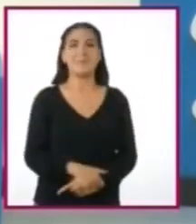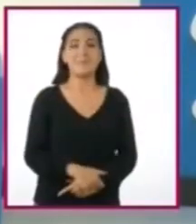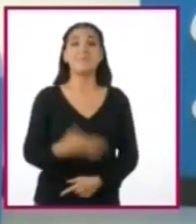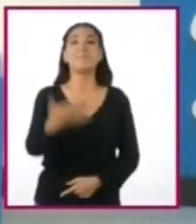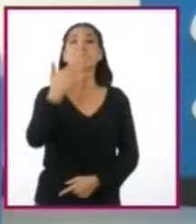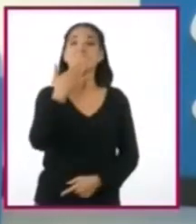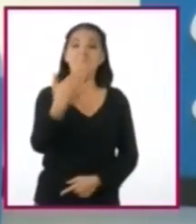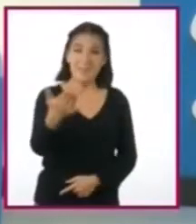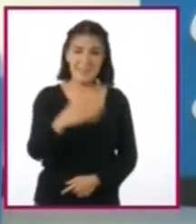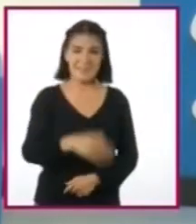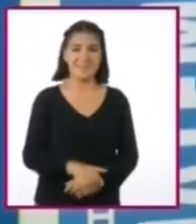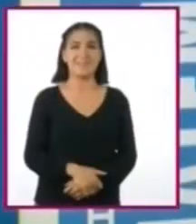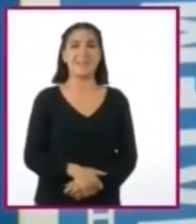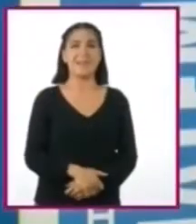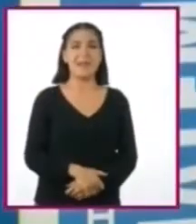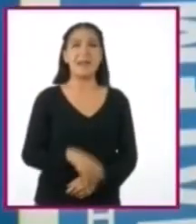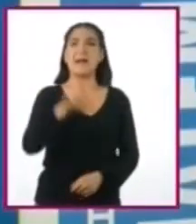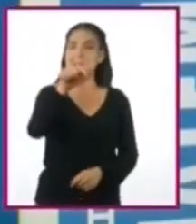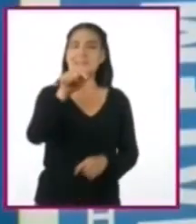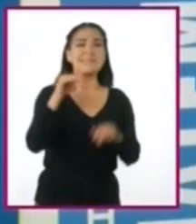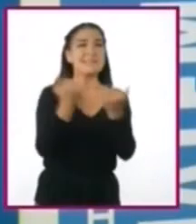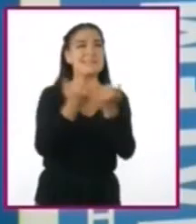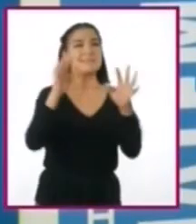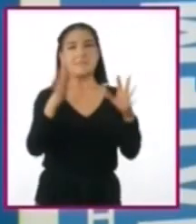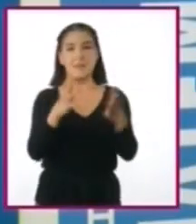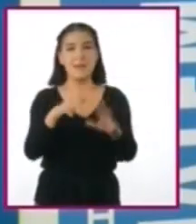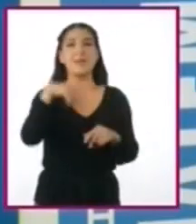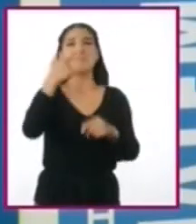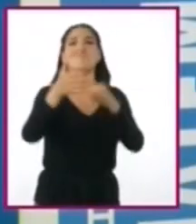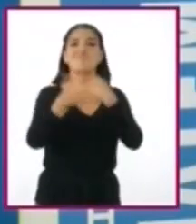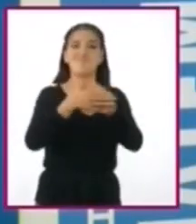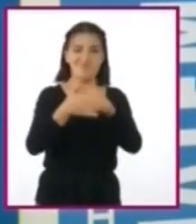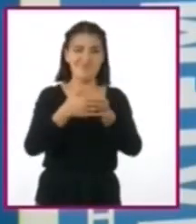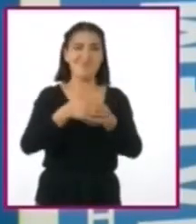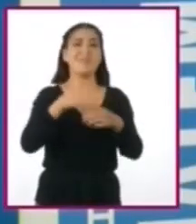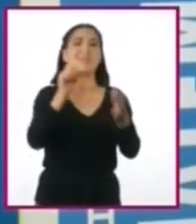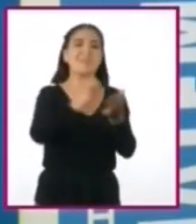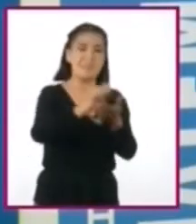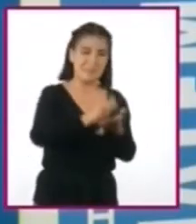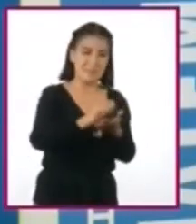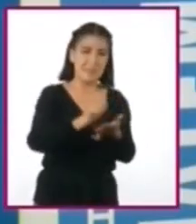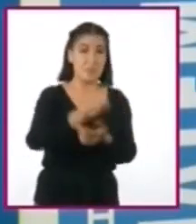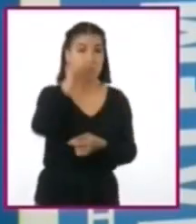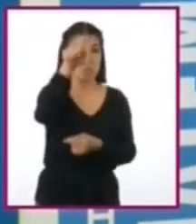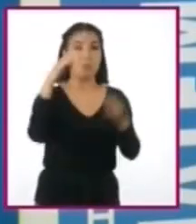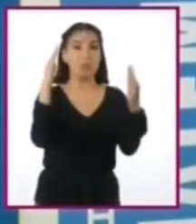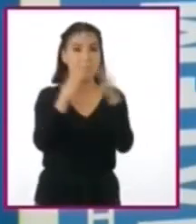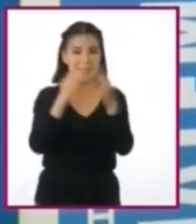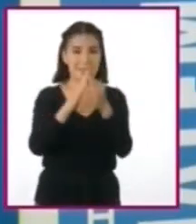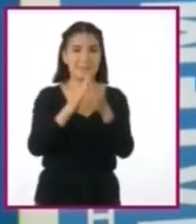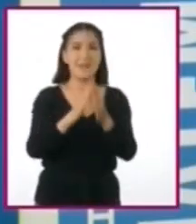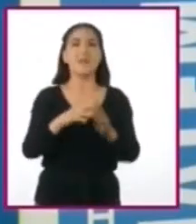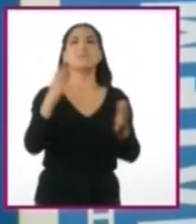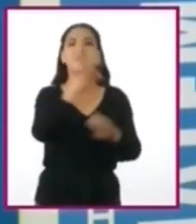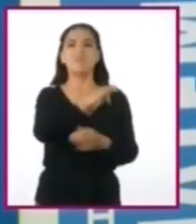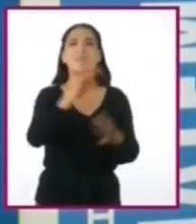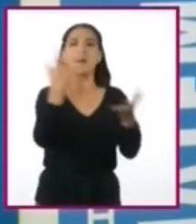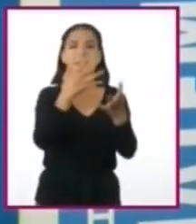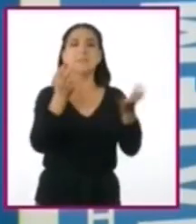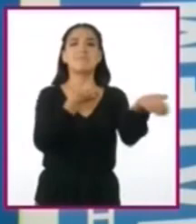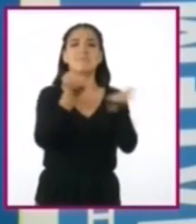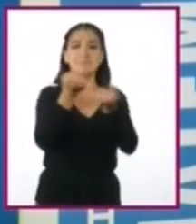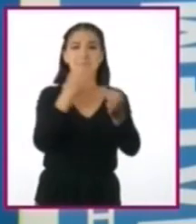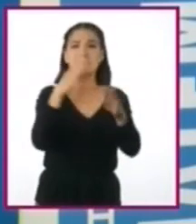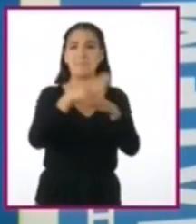bien. Algo así harán en la siguiente actividad. En casa, pueden hacer el siguiente ejercicio con